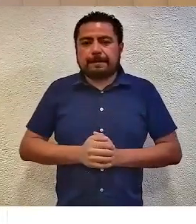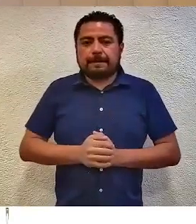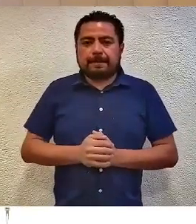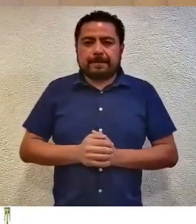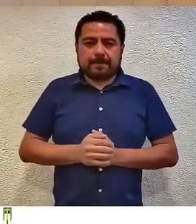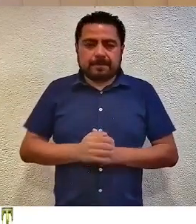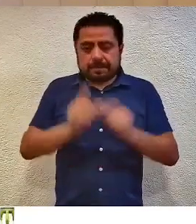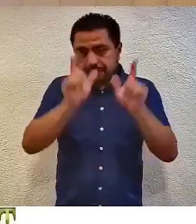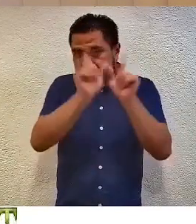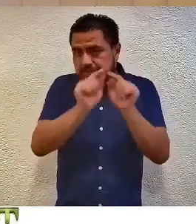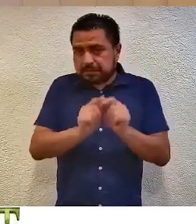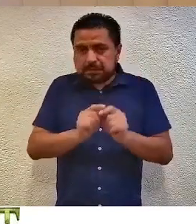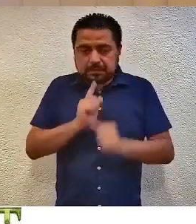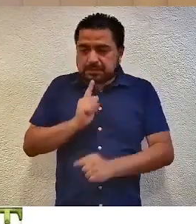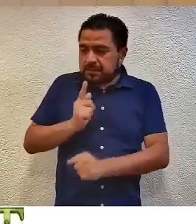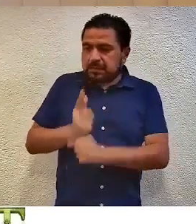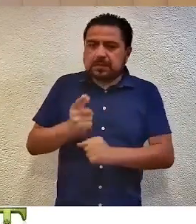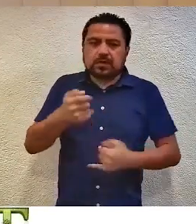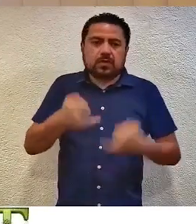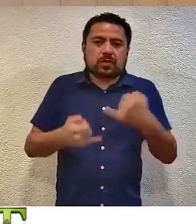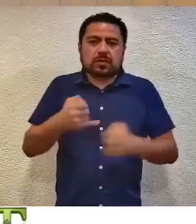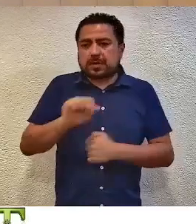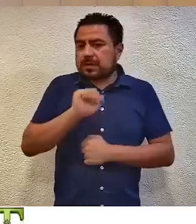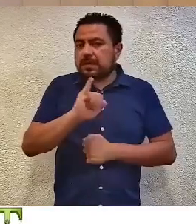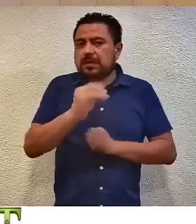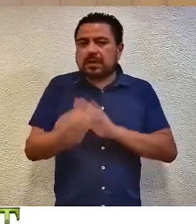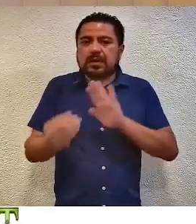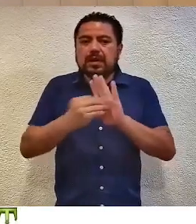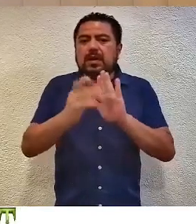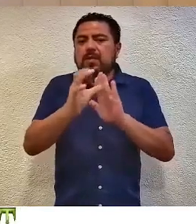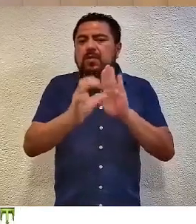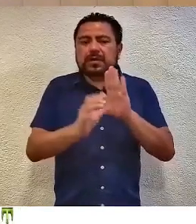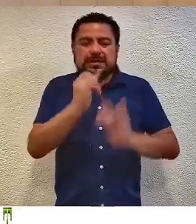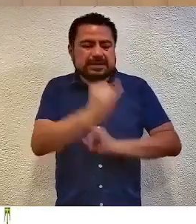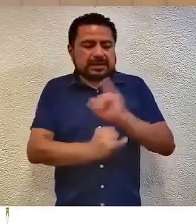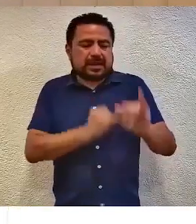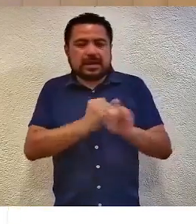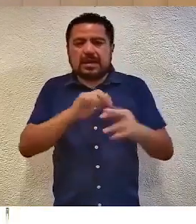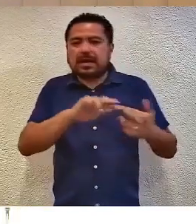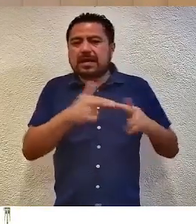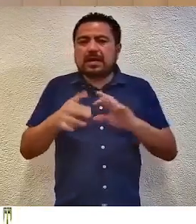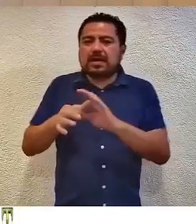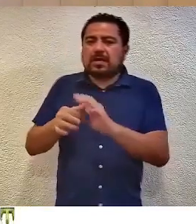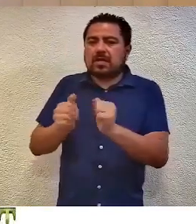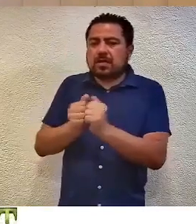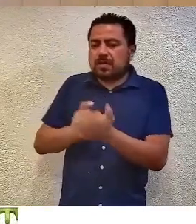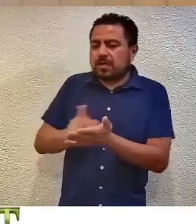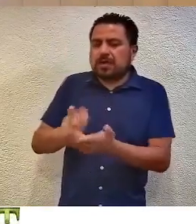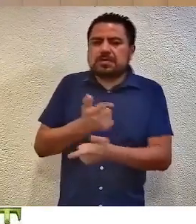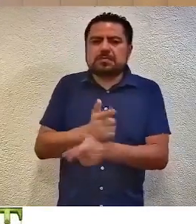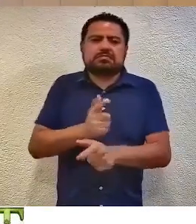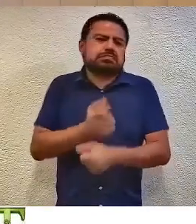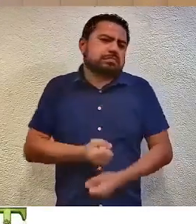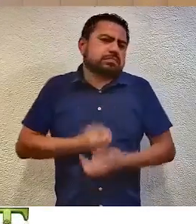Dicha conclusión encuentra sustento jurídico en el marco constitucional e internacional relacionado con el derecho a la libertad de expresión previsto en los